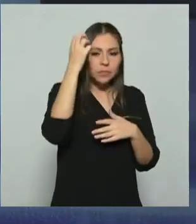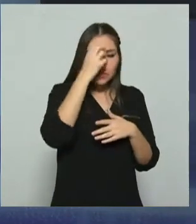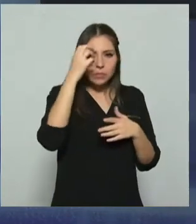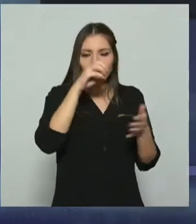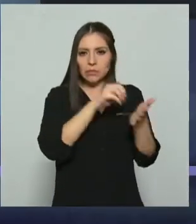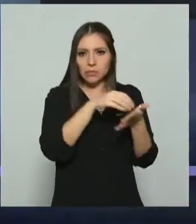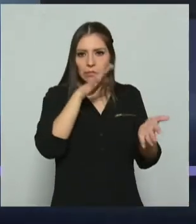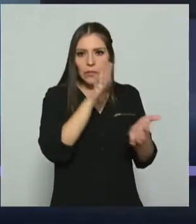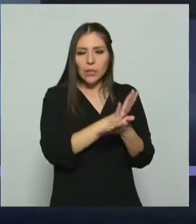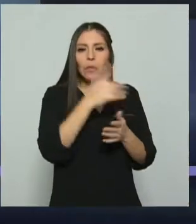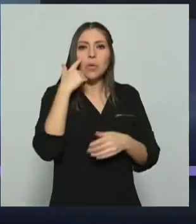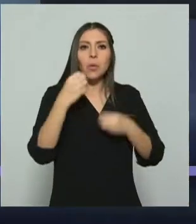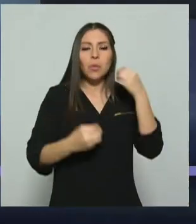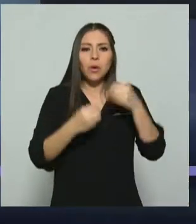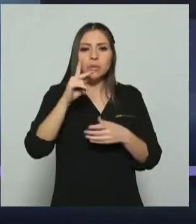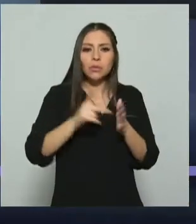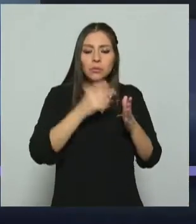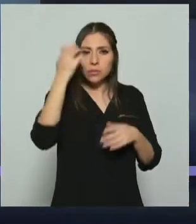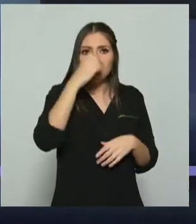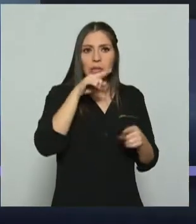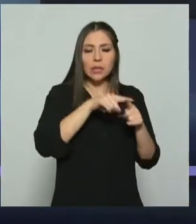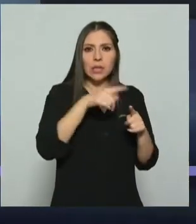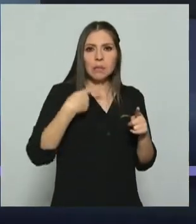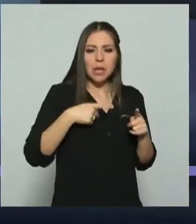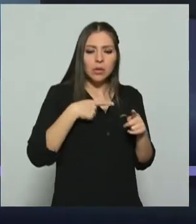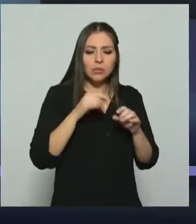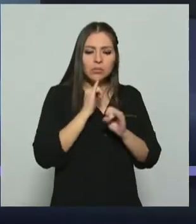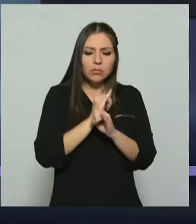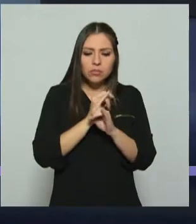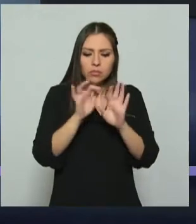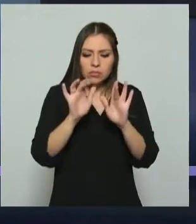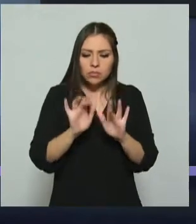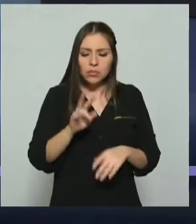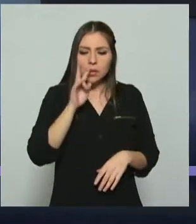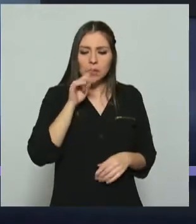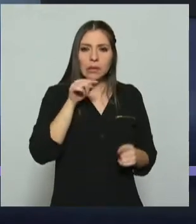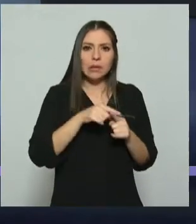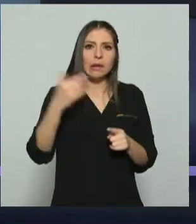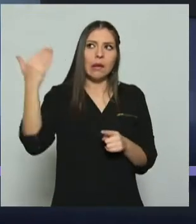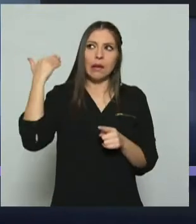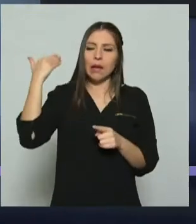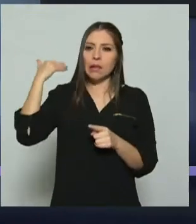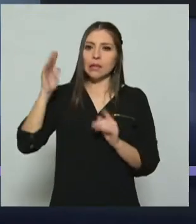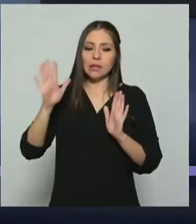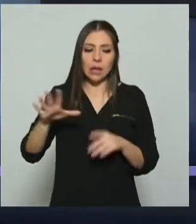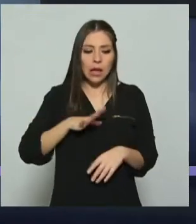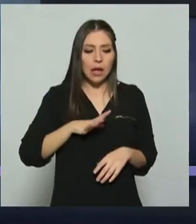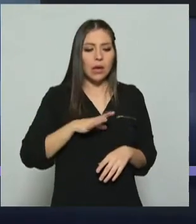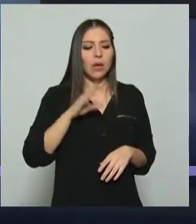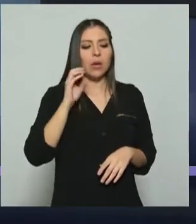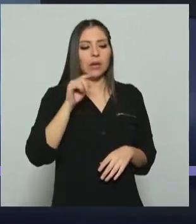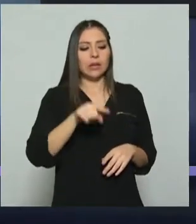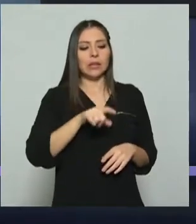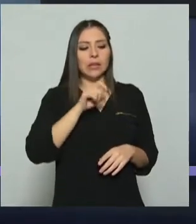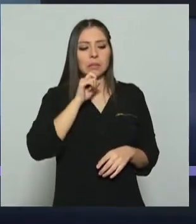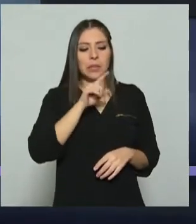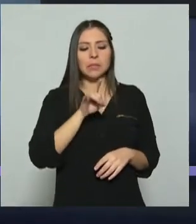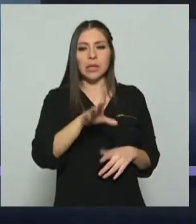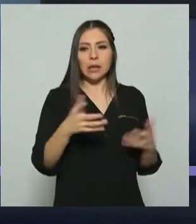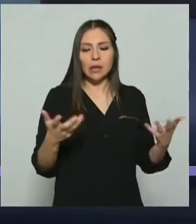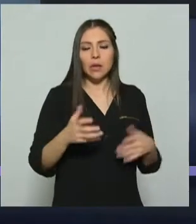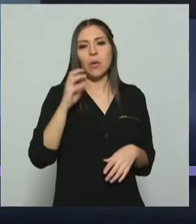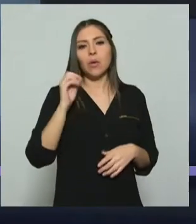una persona que está reincidiendo en un delito, si se trata de una persona que ya cuenta con ese tipo de antecedentes, y entonces de ejercer un criterio mucho